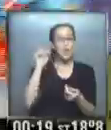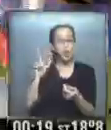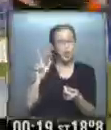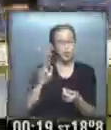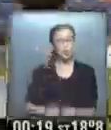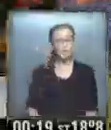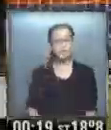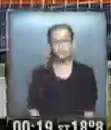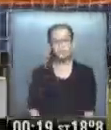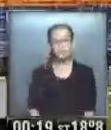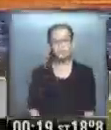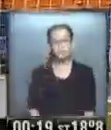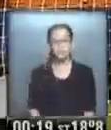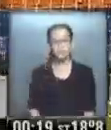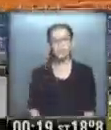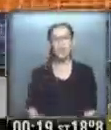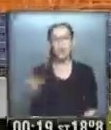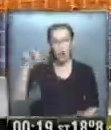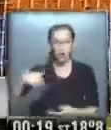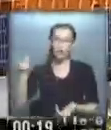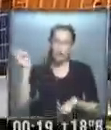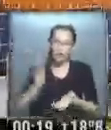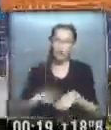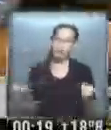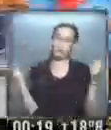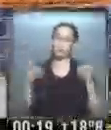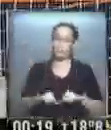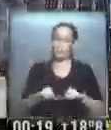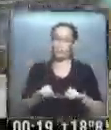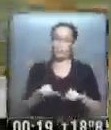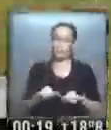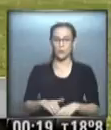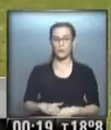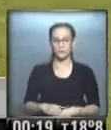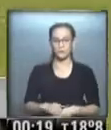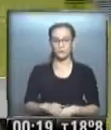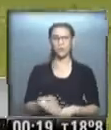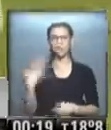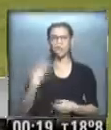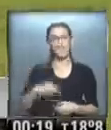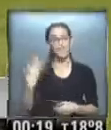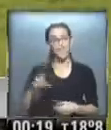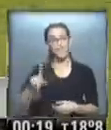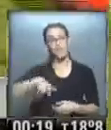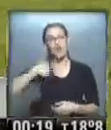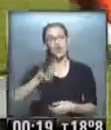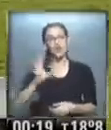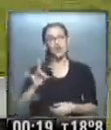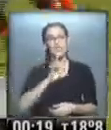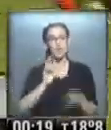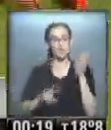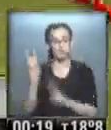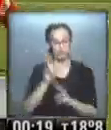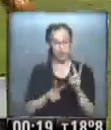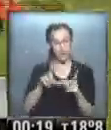derrota consecutiva, en este caso, para Colón, que después de esto sí ya se quedaba sin Forestello y ahora tendrá que buscar un nuevo entrenador. En una fecha